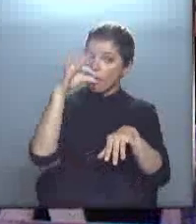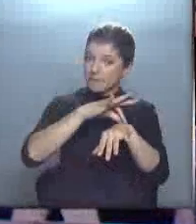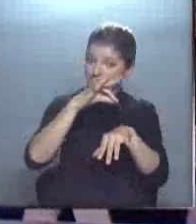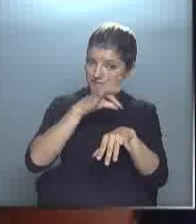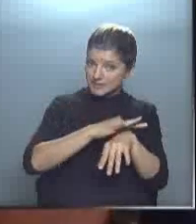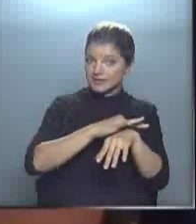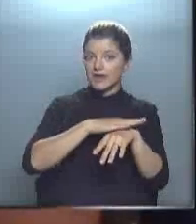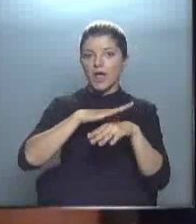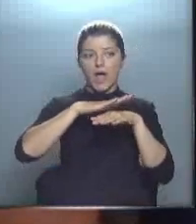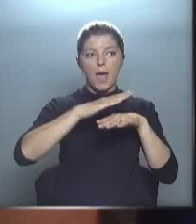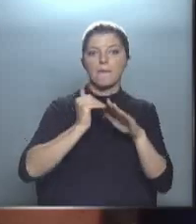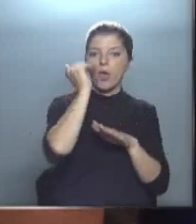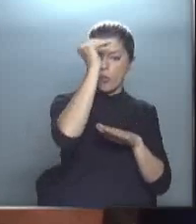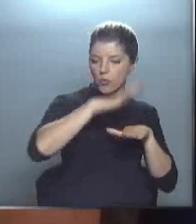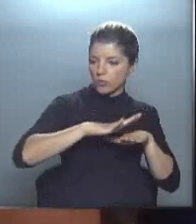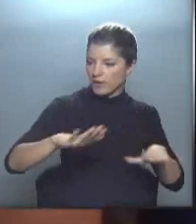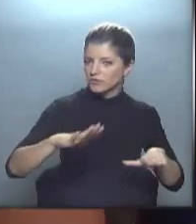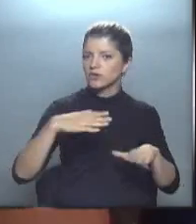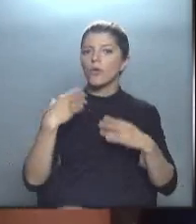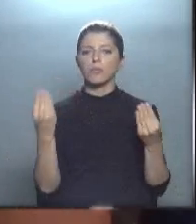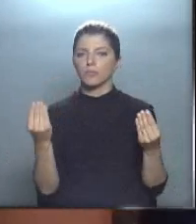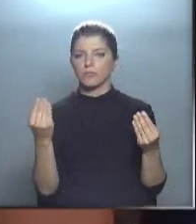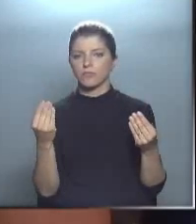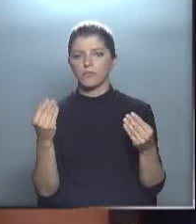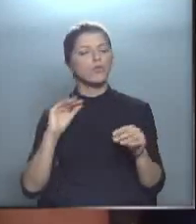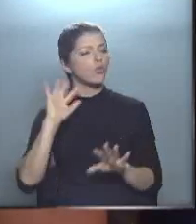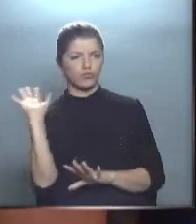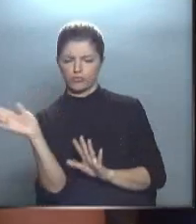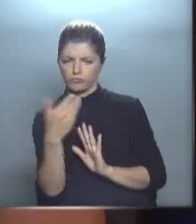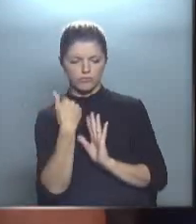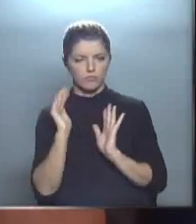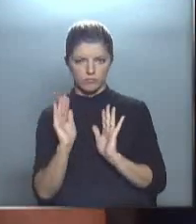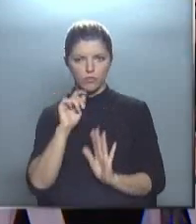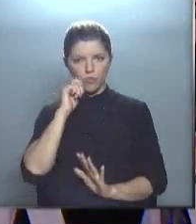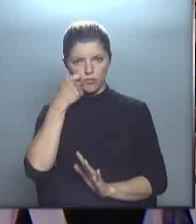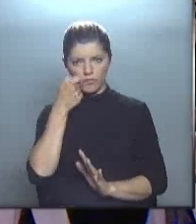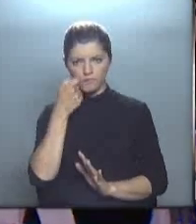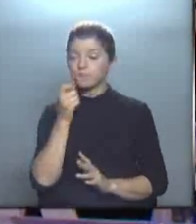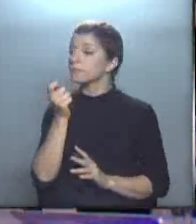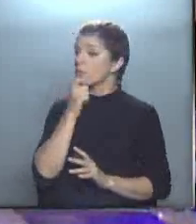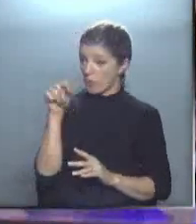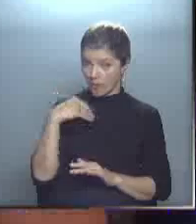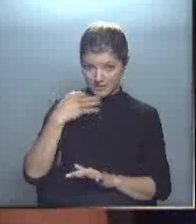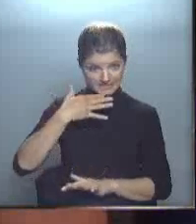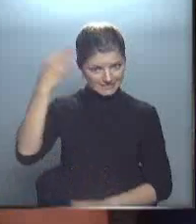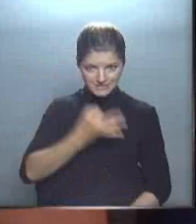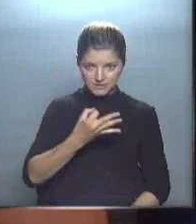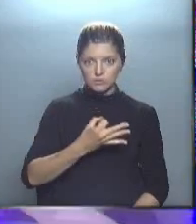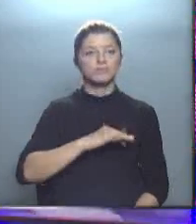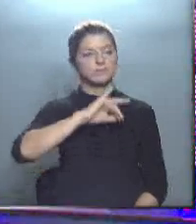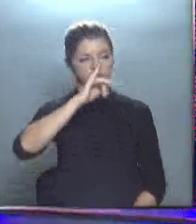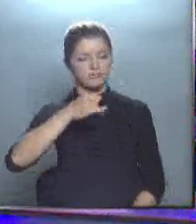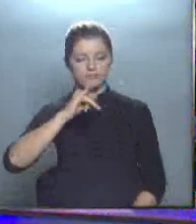los pediatras, a los chiquitos, a los adultos, a todos? Todo. Uh-huh. ¿Y eso ya lo tenés decidido?